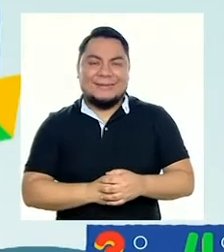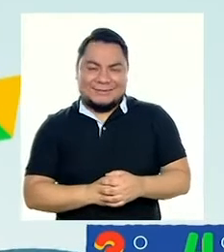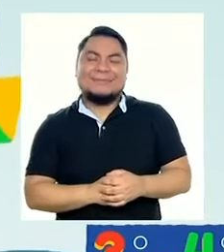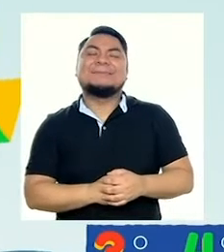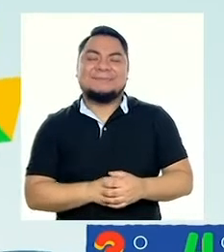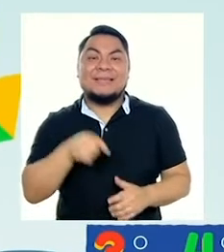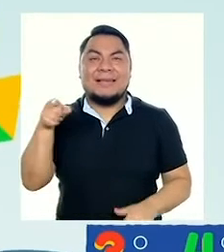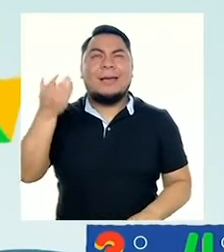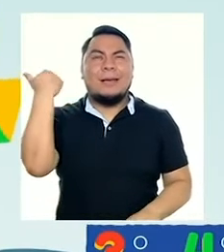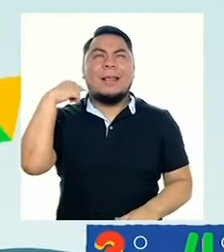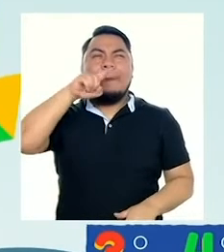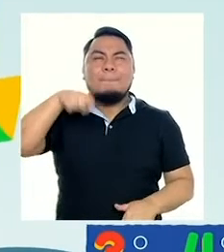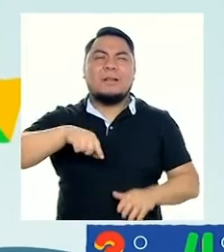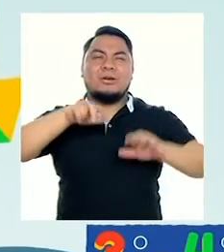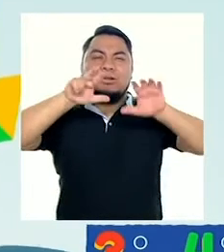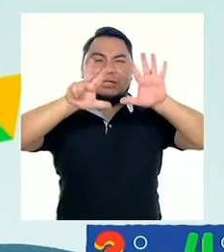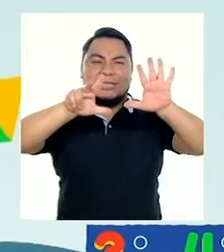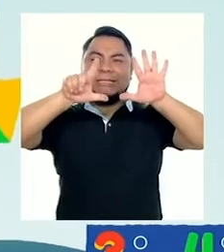es, en